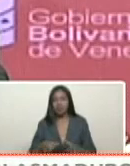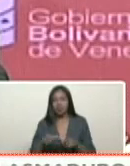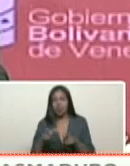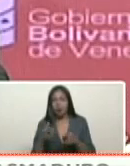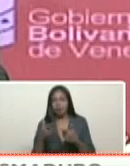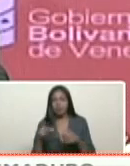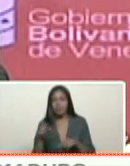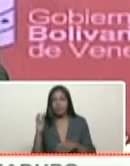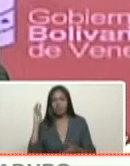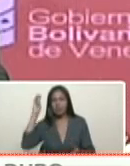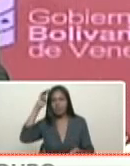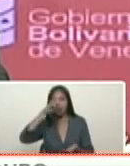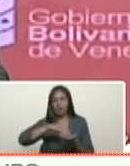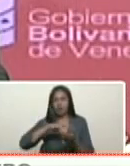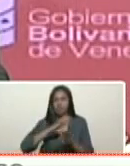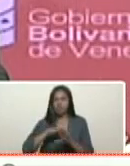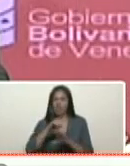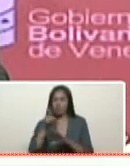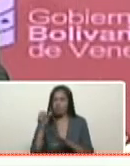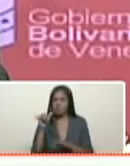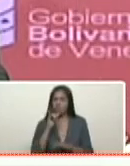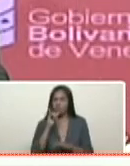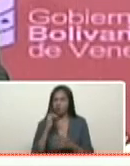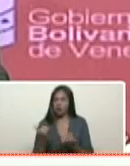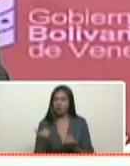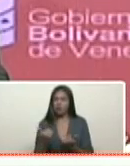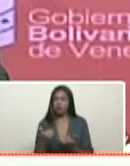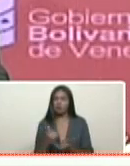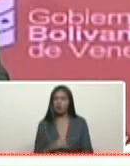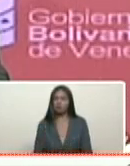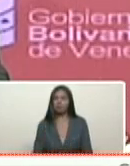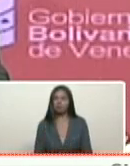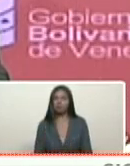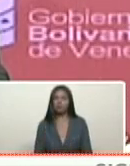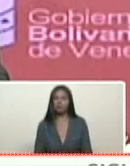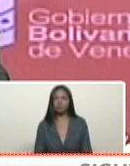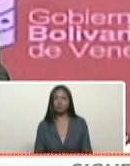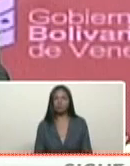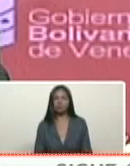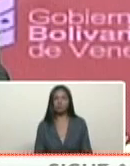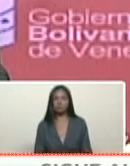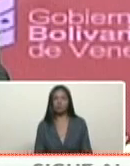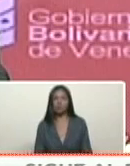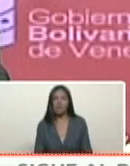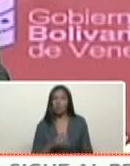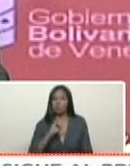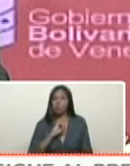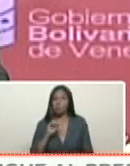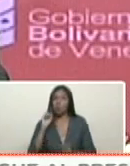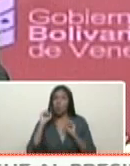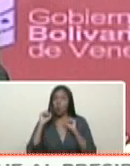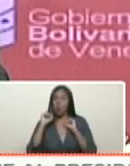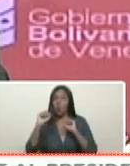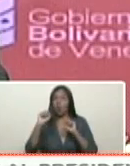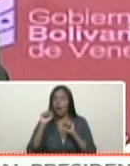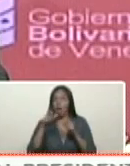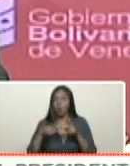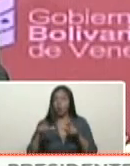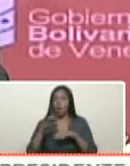Alcántara, porque ellos me informan que han logrado declarar el